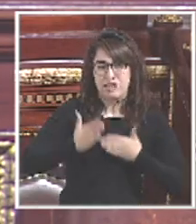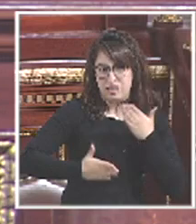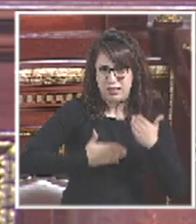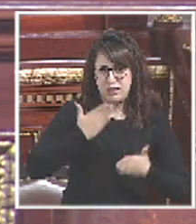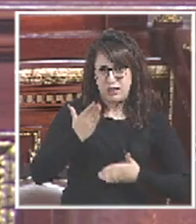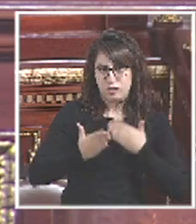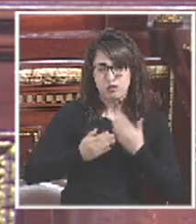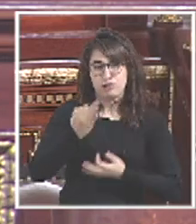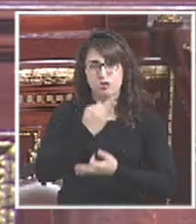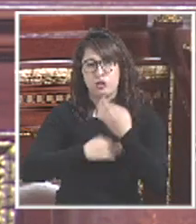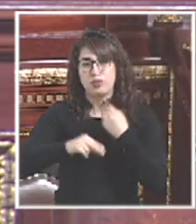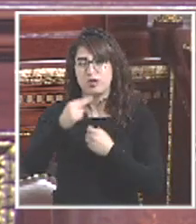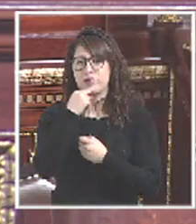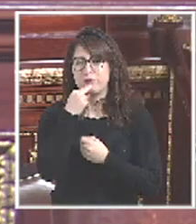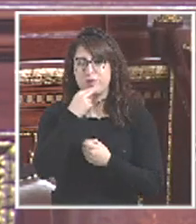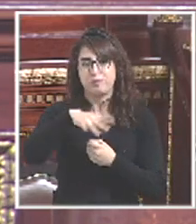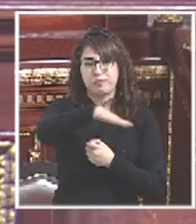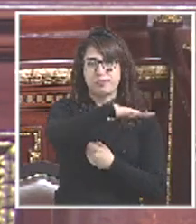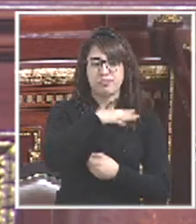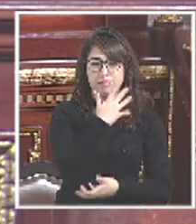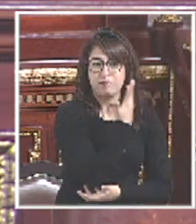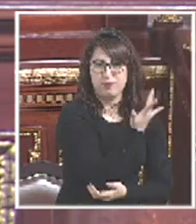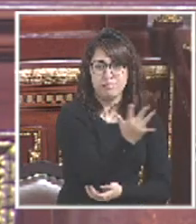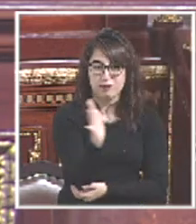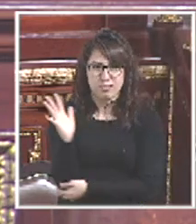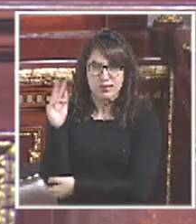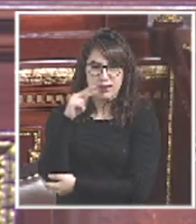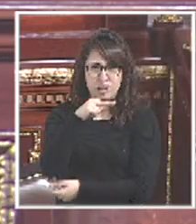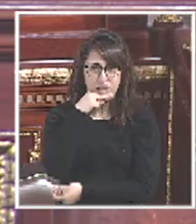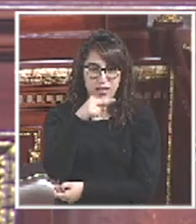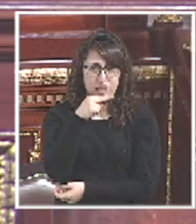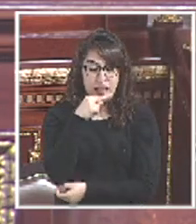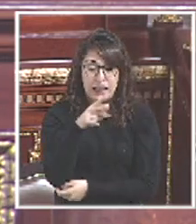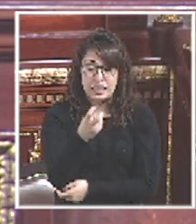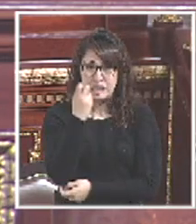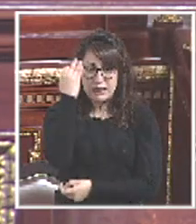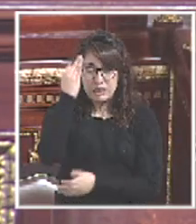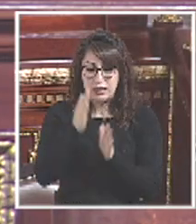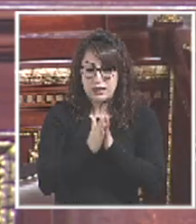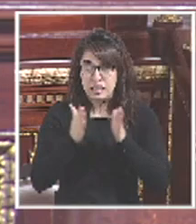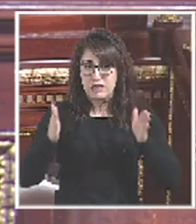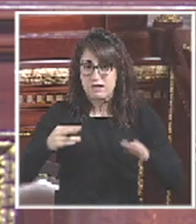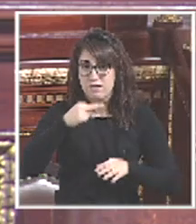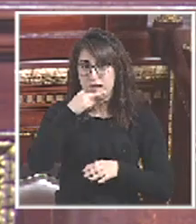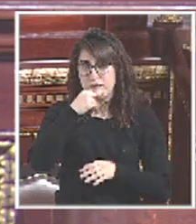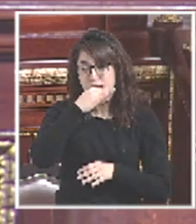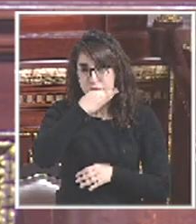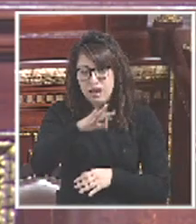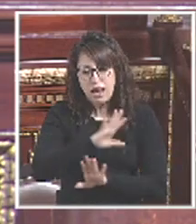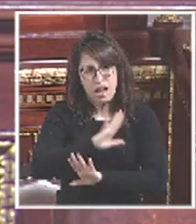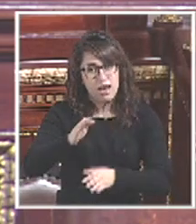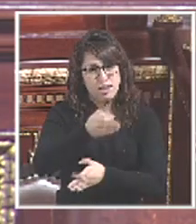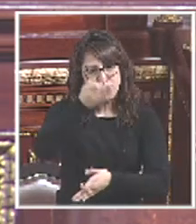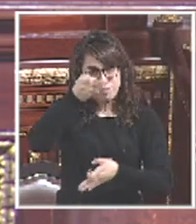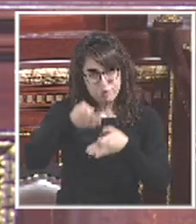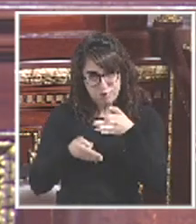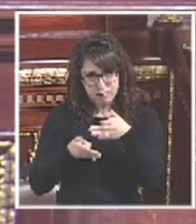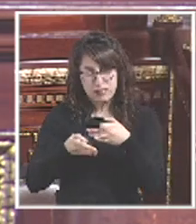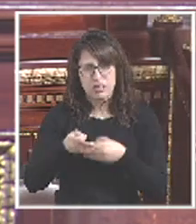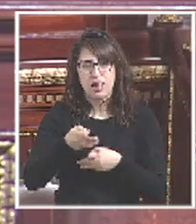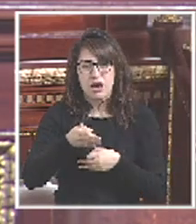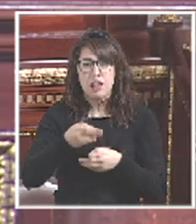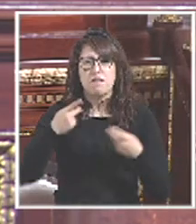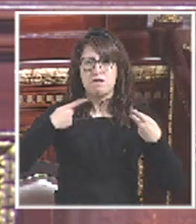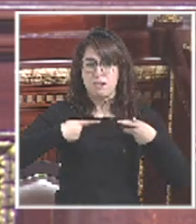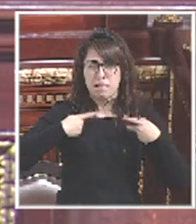los árboles de Navidad. Las festividades decembrinas han concluido, se presentaron momentos de